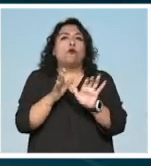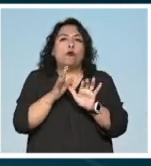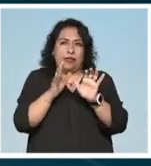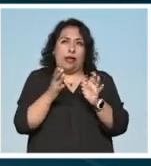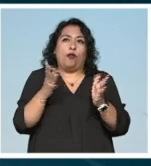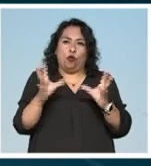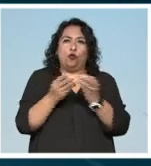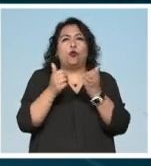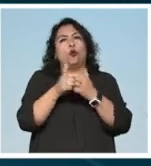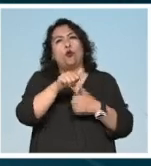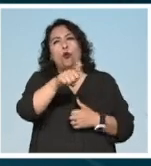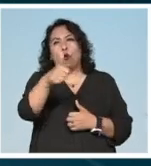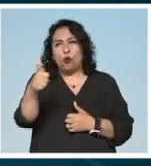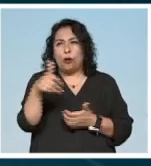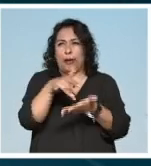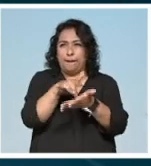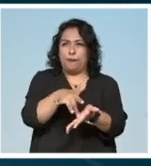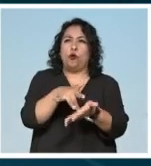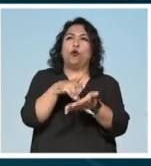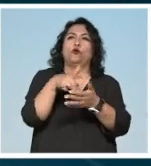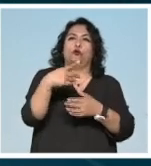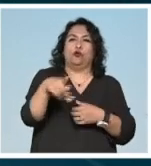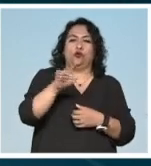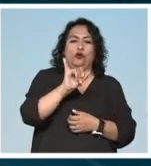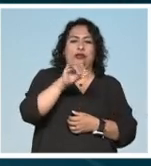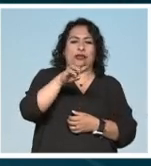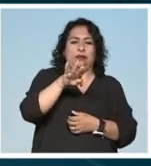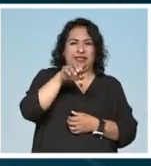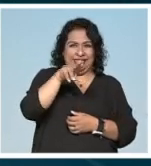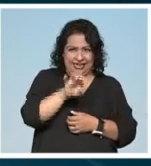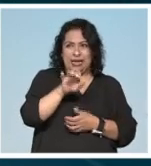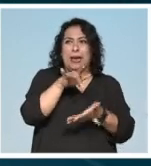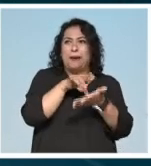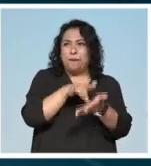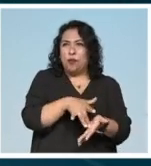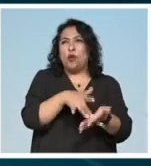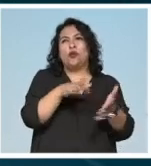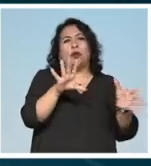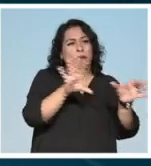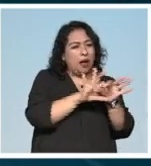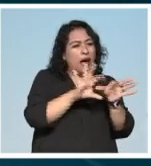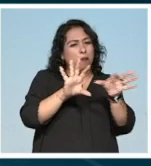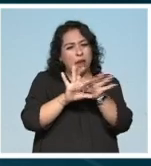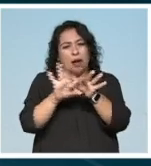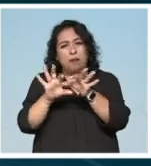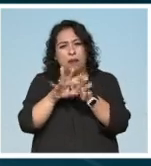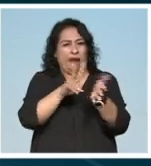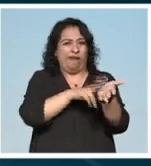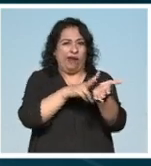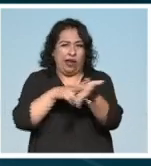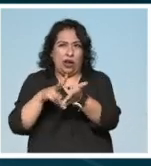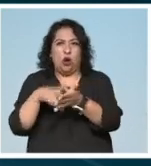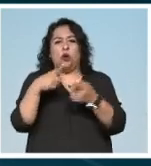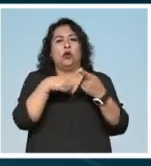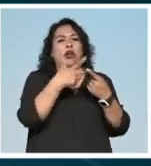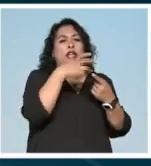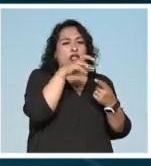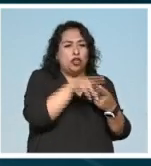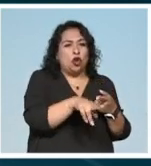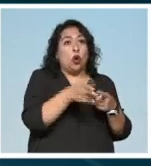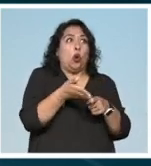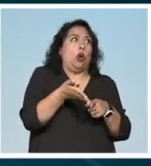que junto con los demás apoyos y estímulos que otorga el IMCINE, apoyamos toda la cadenita de generación de valor, desde el guión o incluso